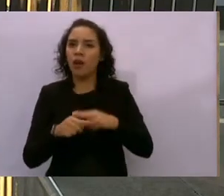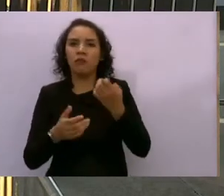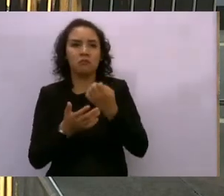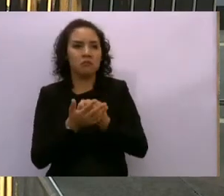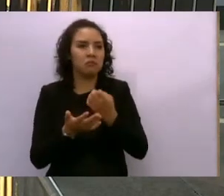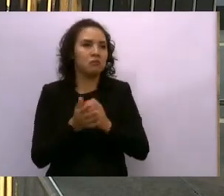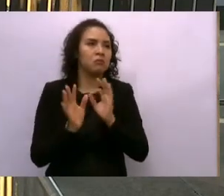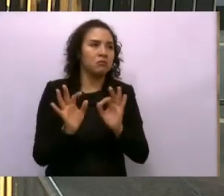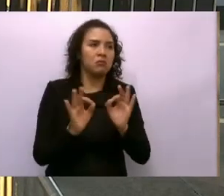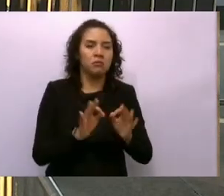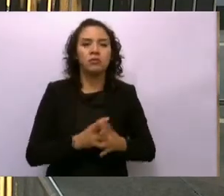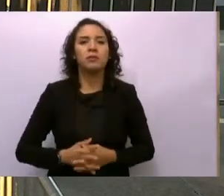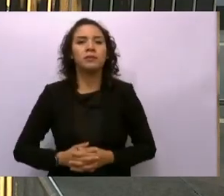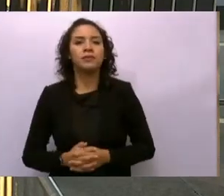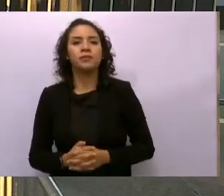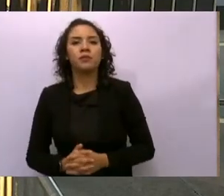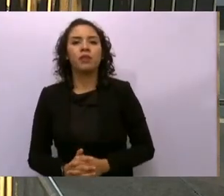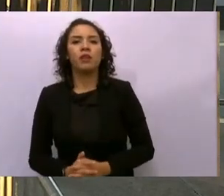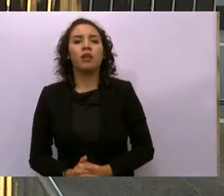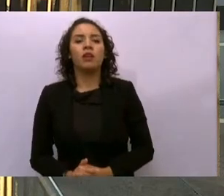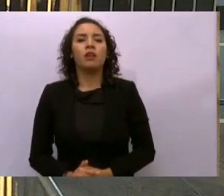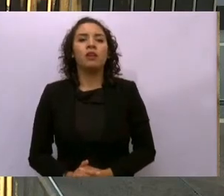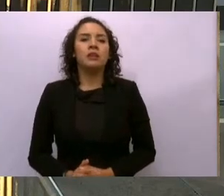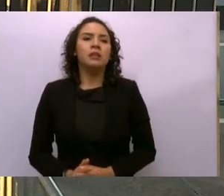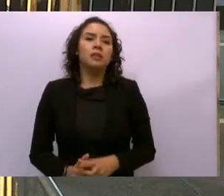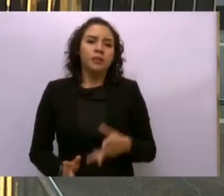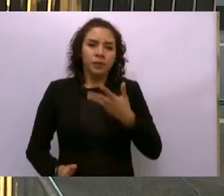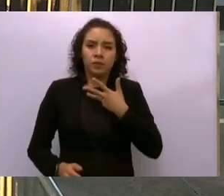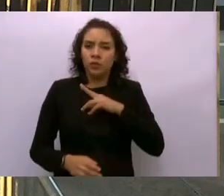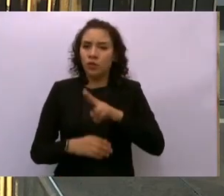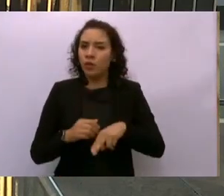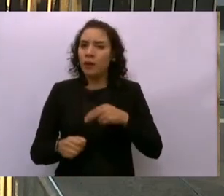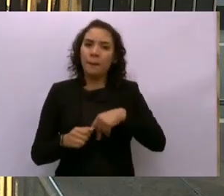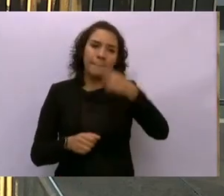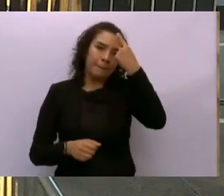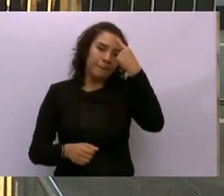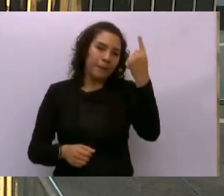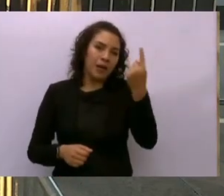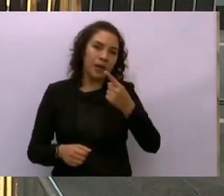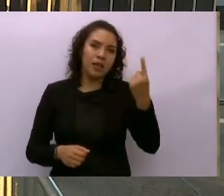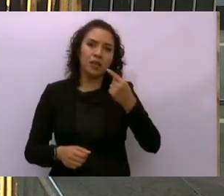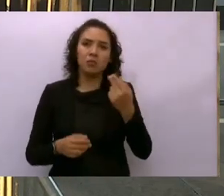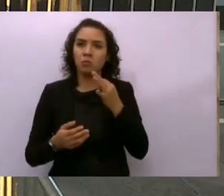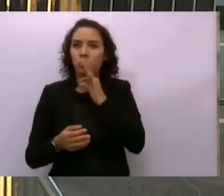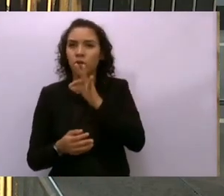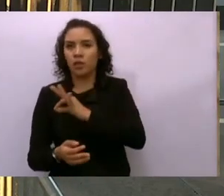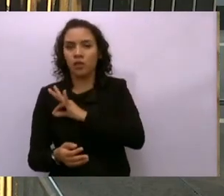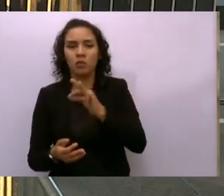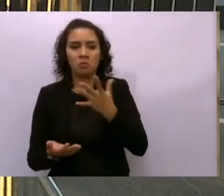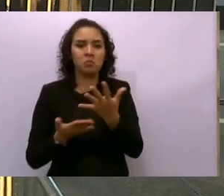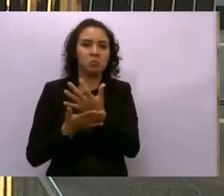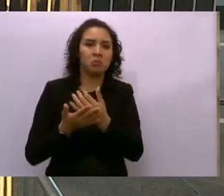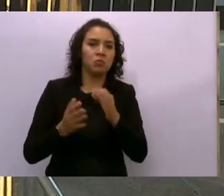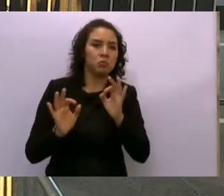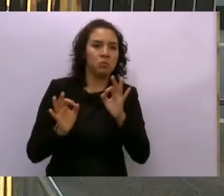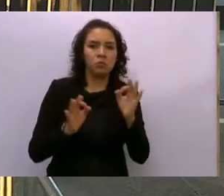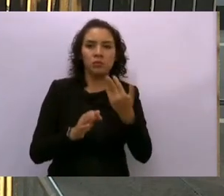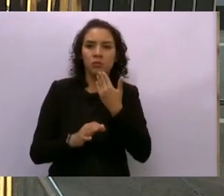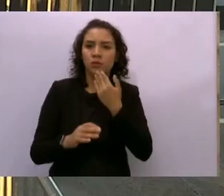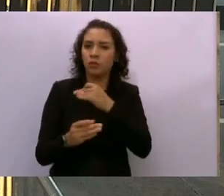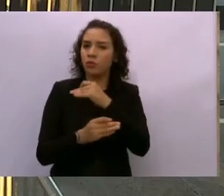disposición para que se vayan resolviendo todas